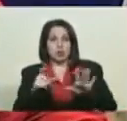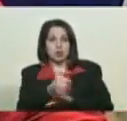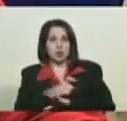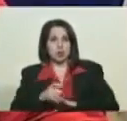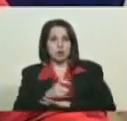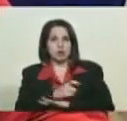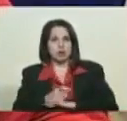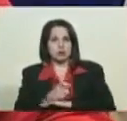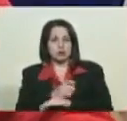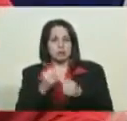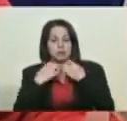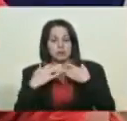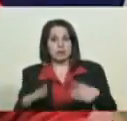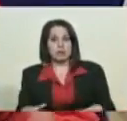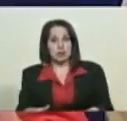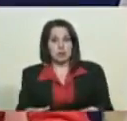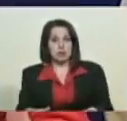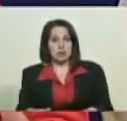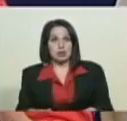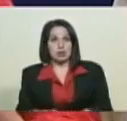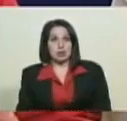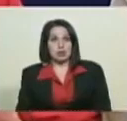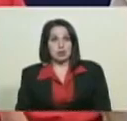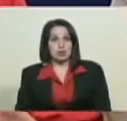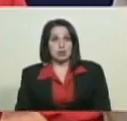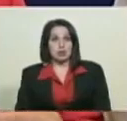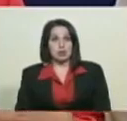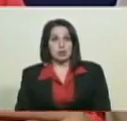gobernaciones, 18 y media,